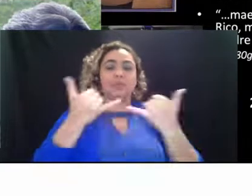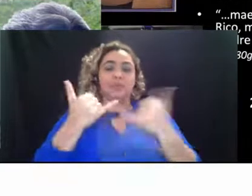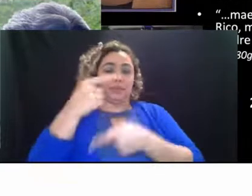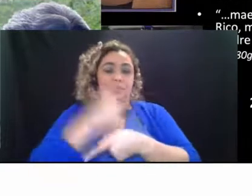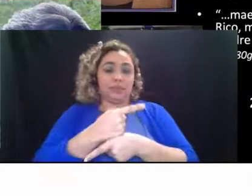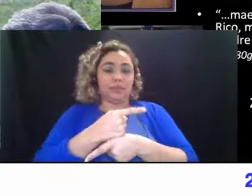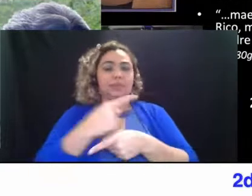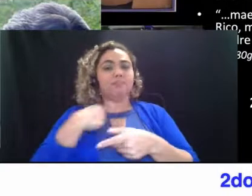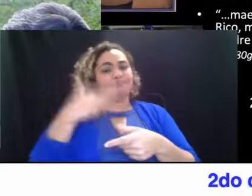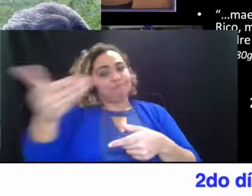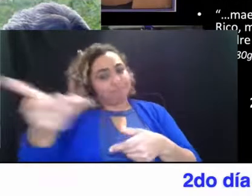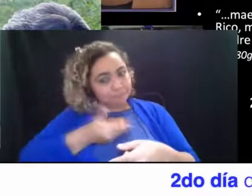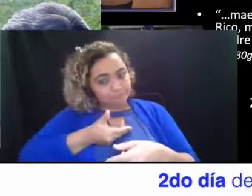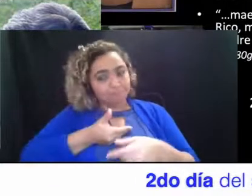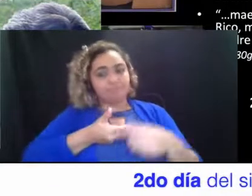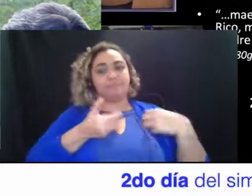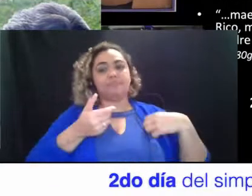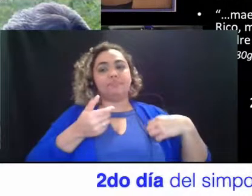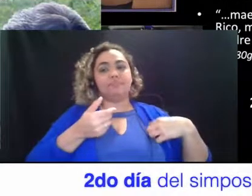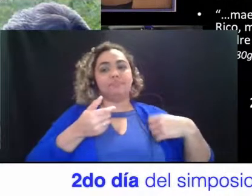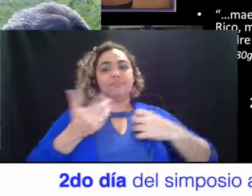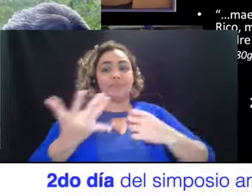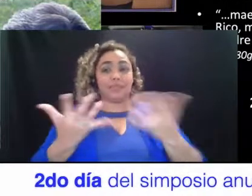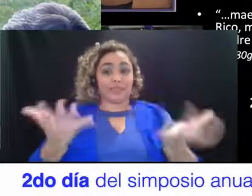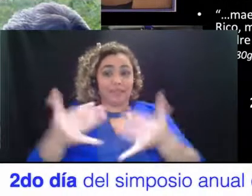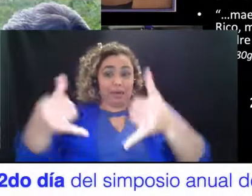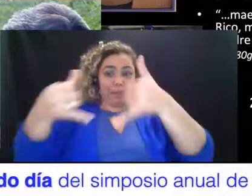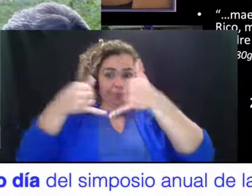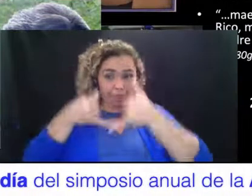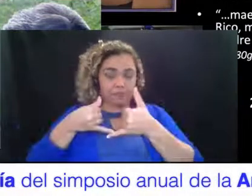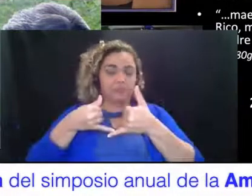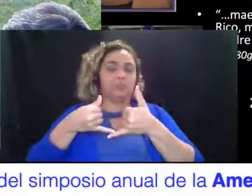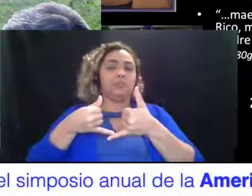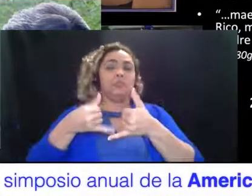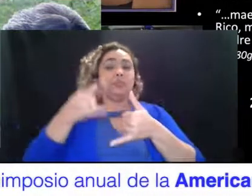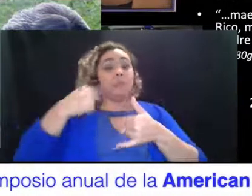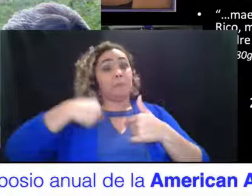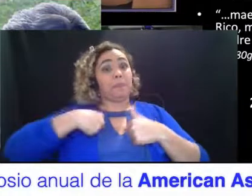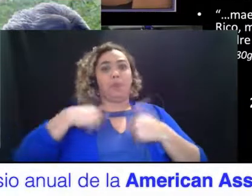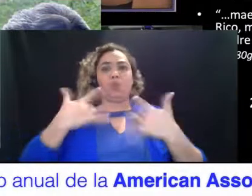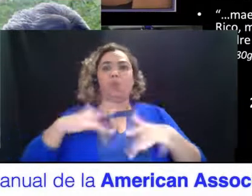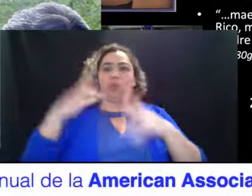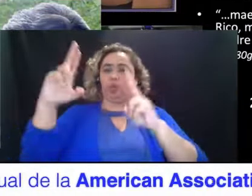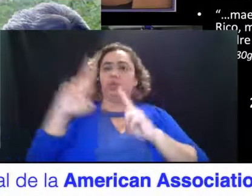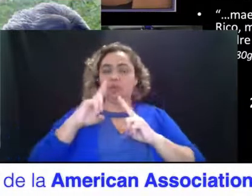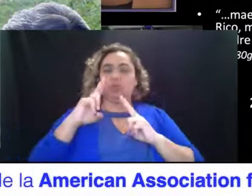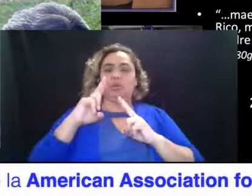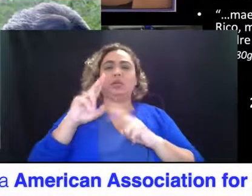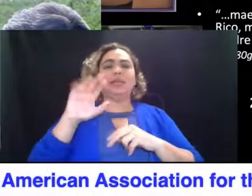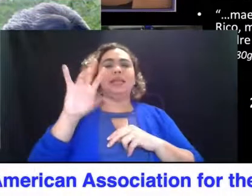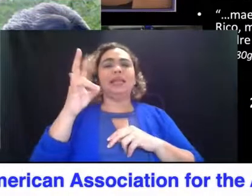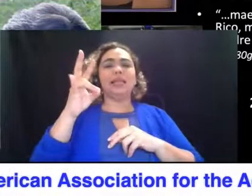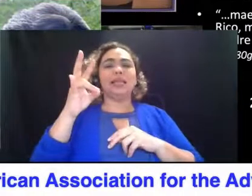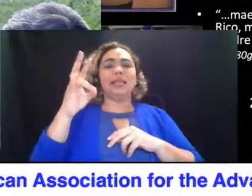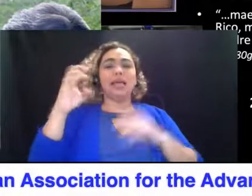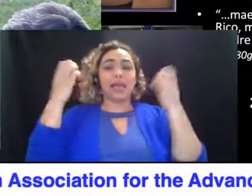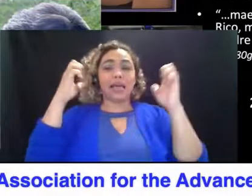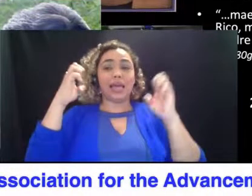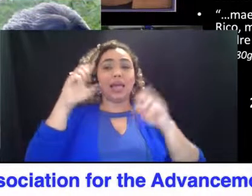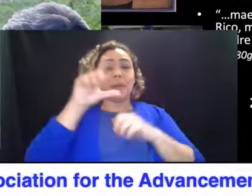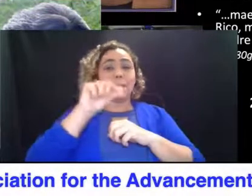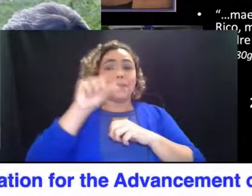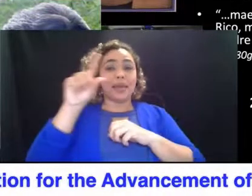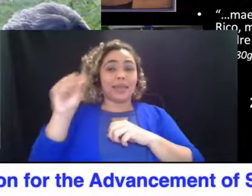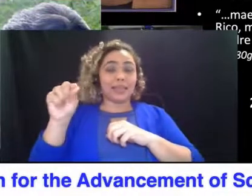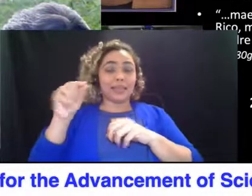la invitación y este premio. Es para mí un honor. el 17 de enero del 2020,